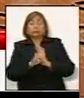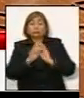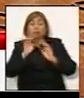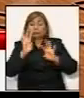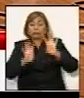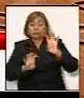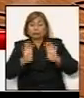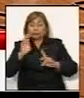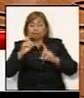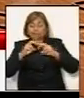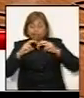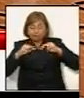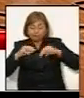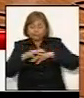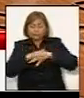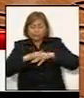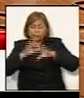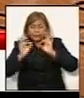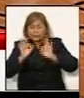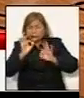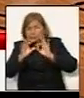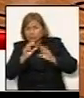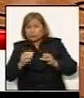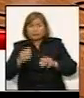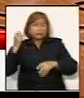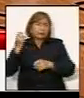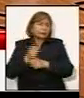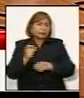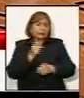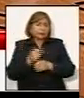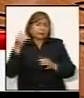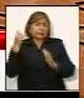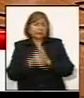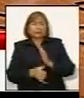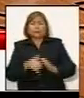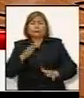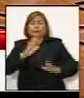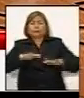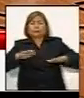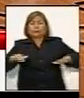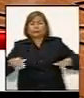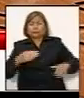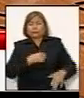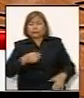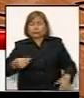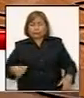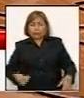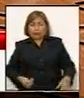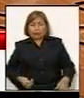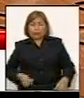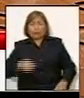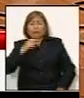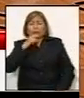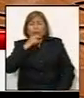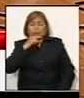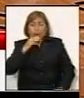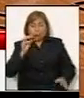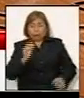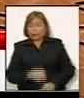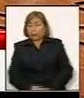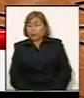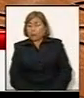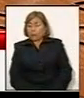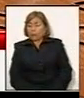una investigación en relación la violencia en infancia para el ministerio de la mujer